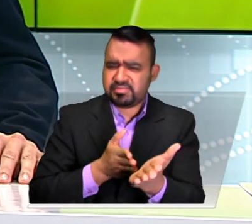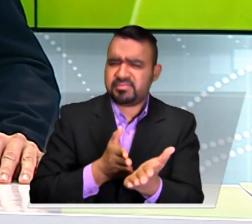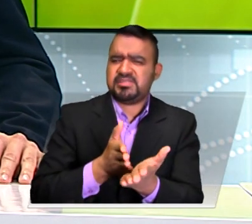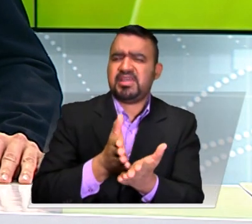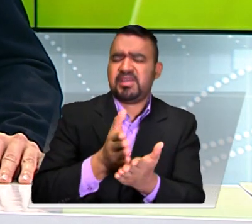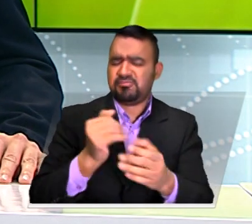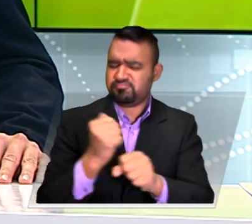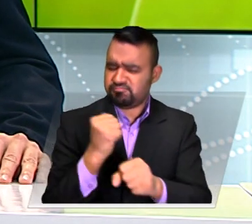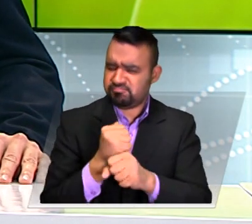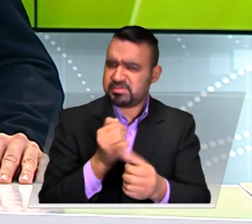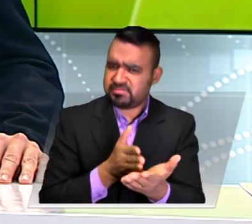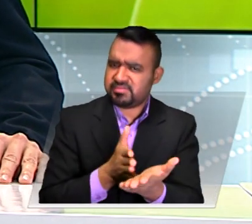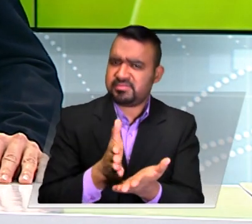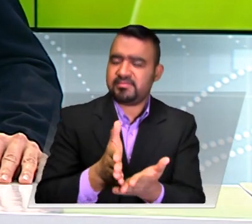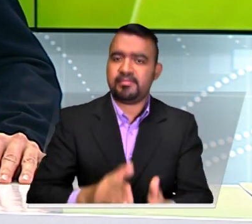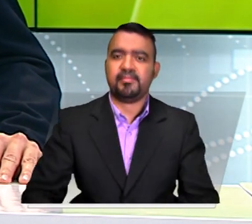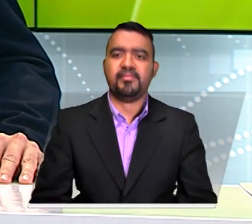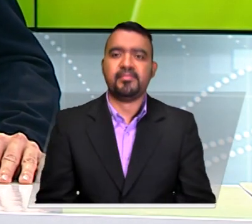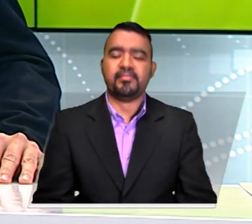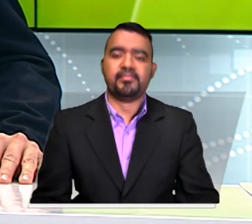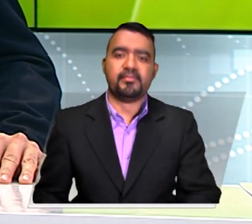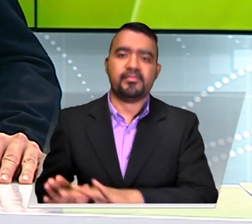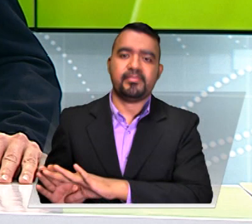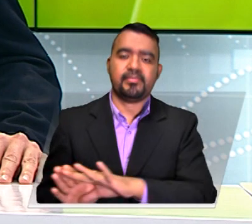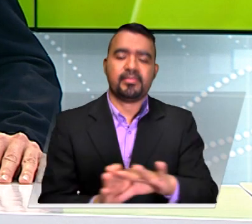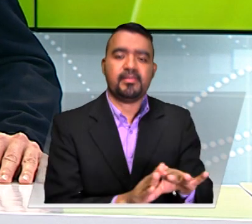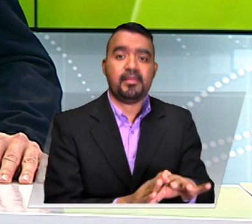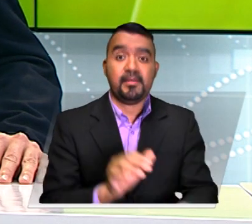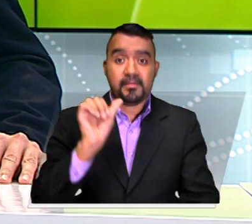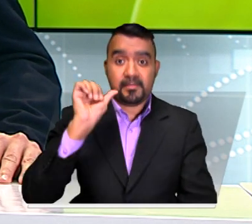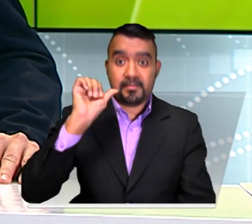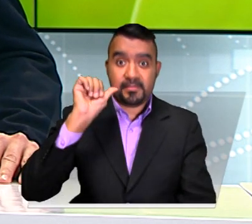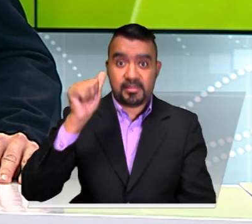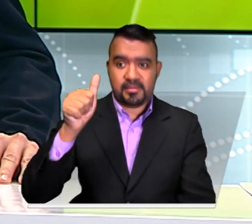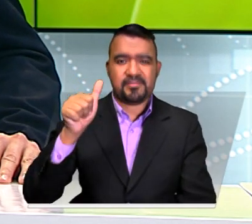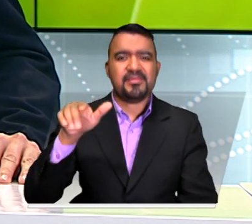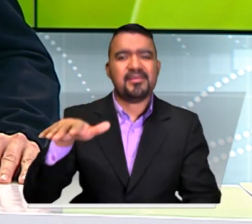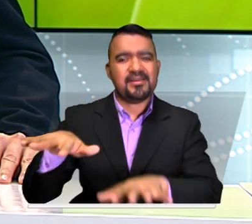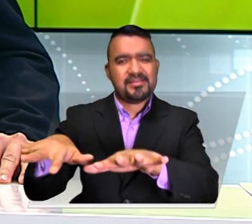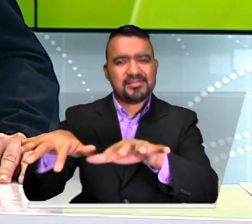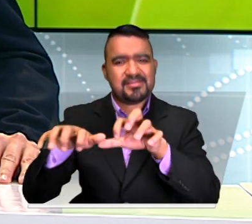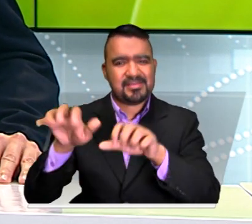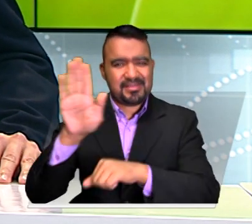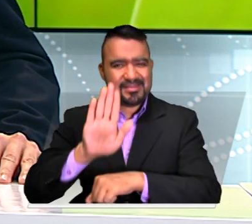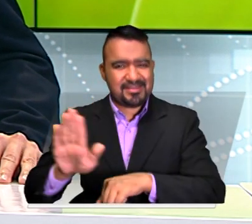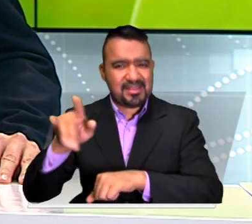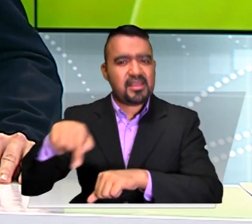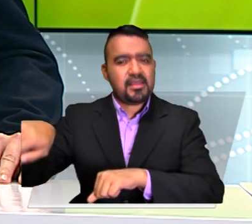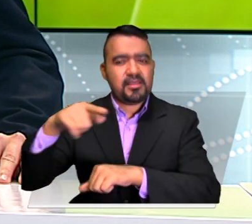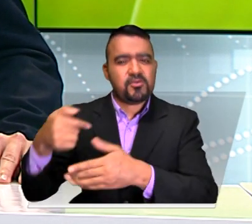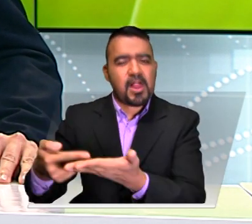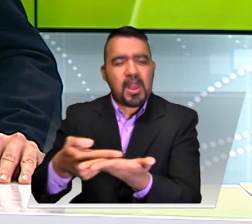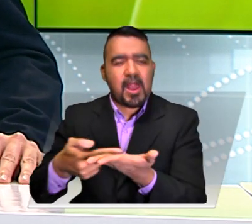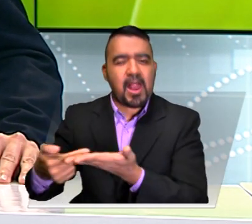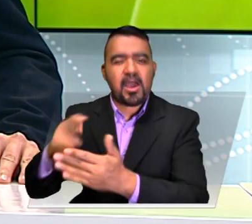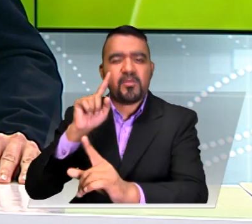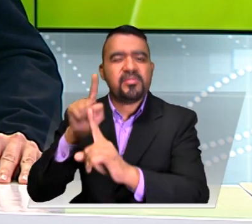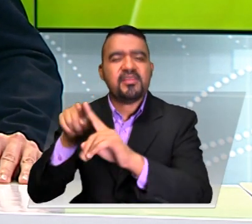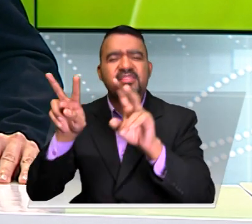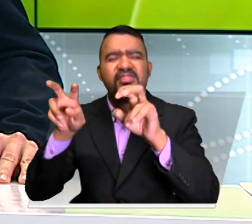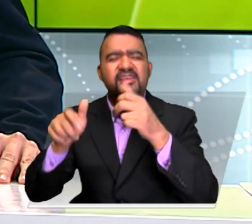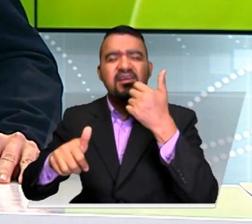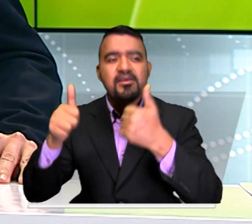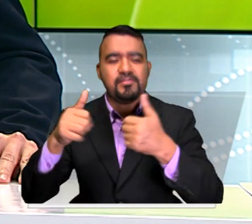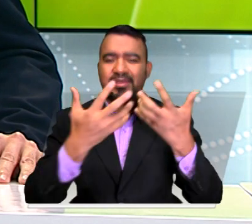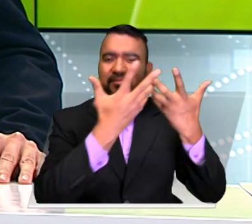Mañana martes será el último debate para definir si la fábrica de licores de Antioquia se convierte en una empresa industrial y comercial del Estado. Después se espera la sanción por